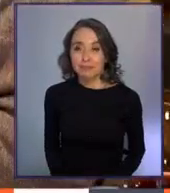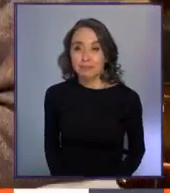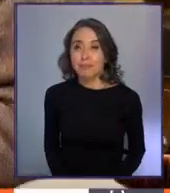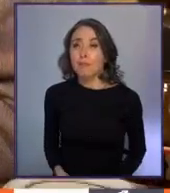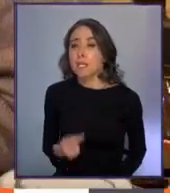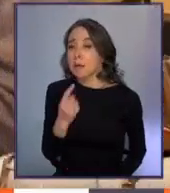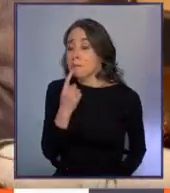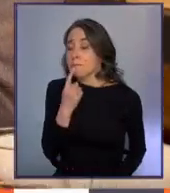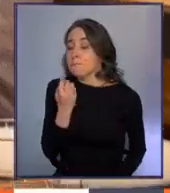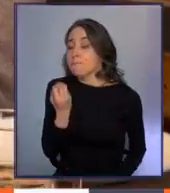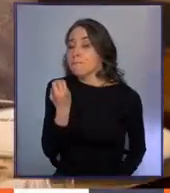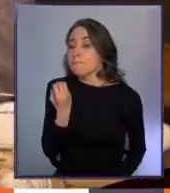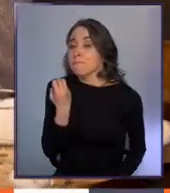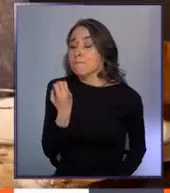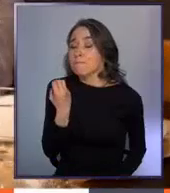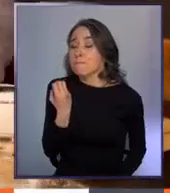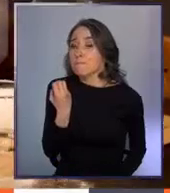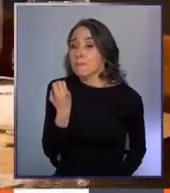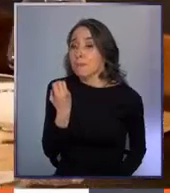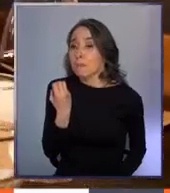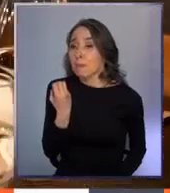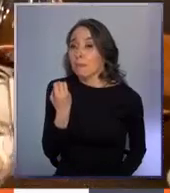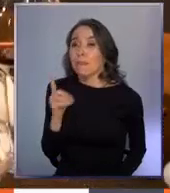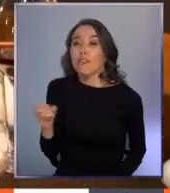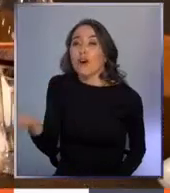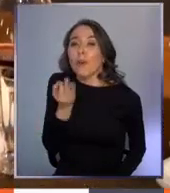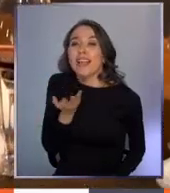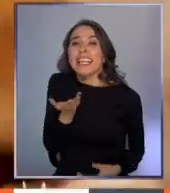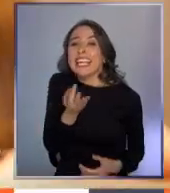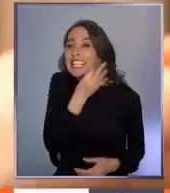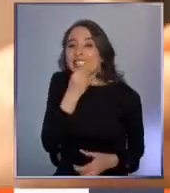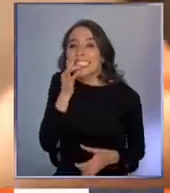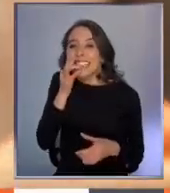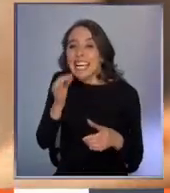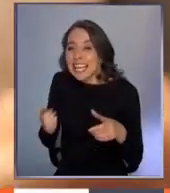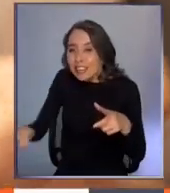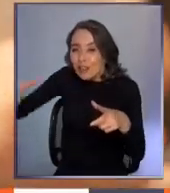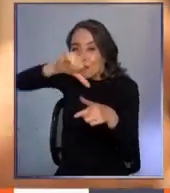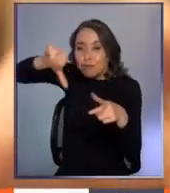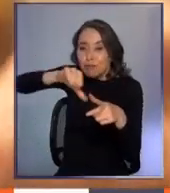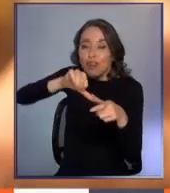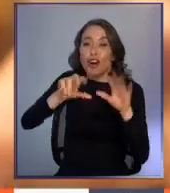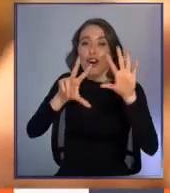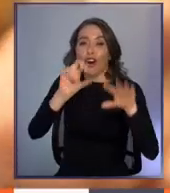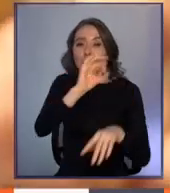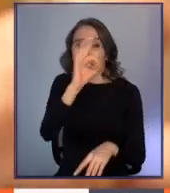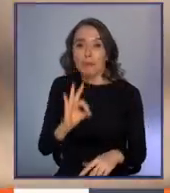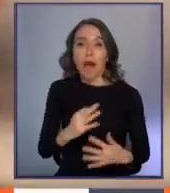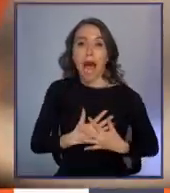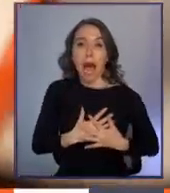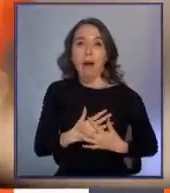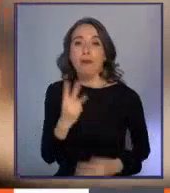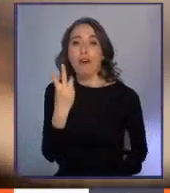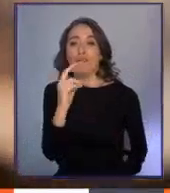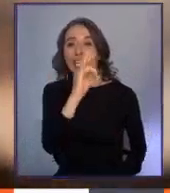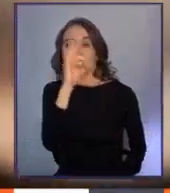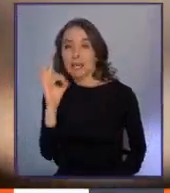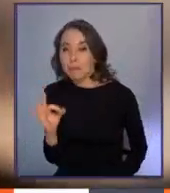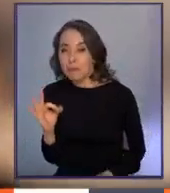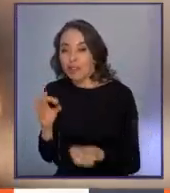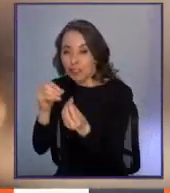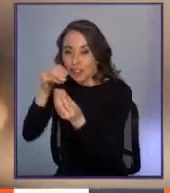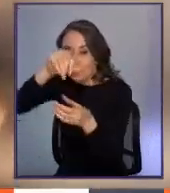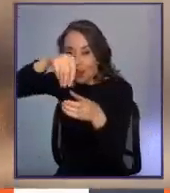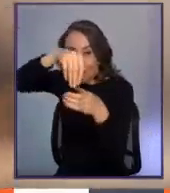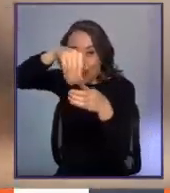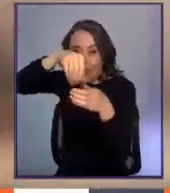Que está bueno. Y aún no me querías contar la receta secreta del aderezo. 80% amor, 20% condimento. Y sabéis